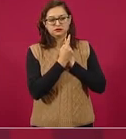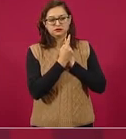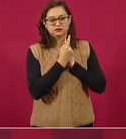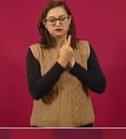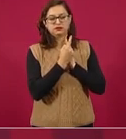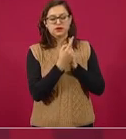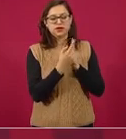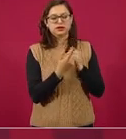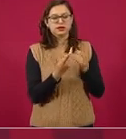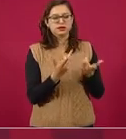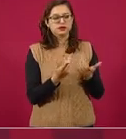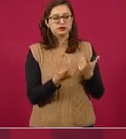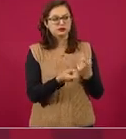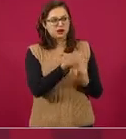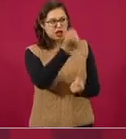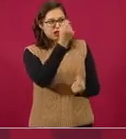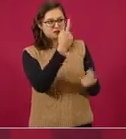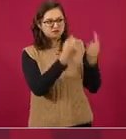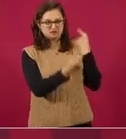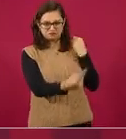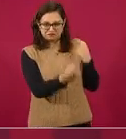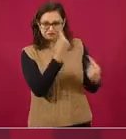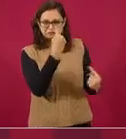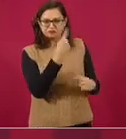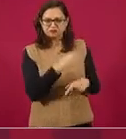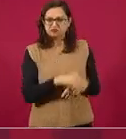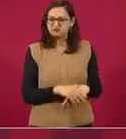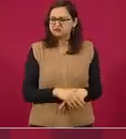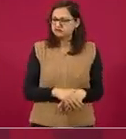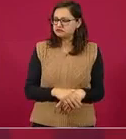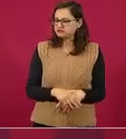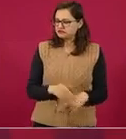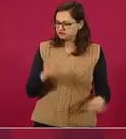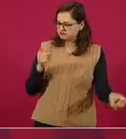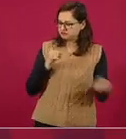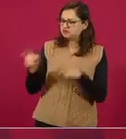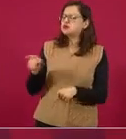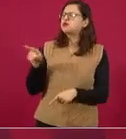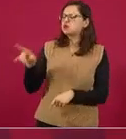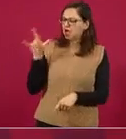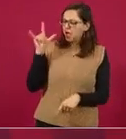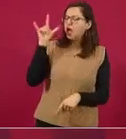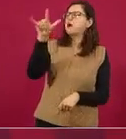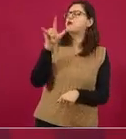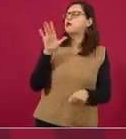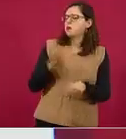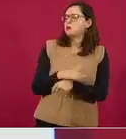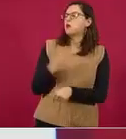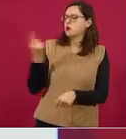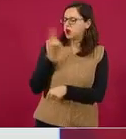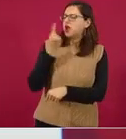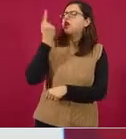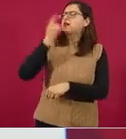y alguno me decía: oiga, ¿y por qué viaja en avión?